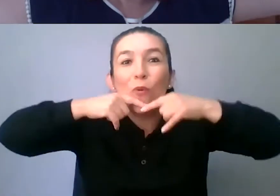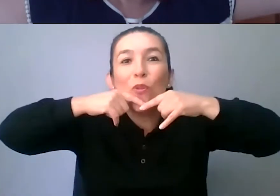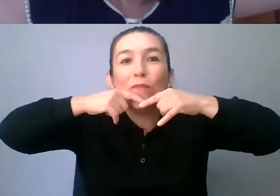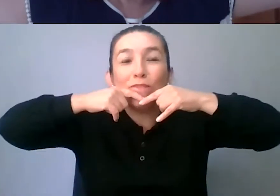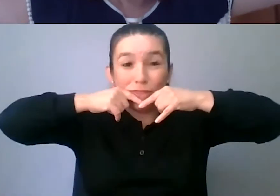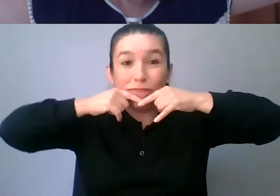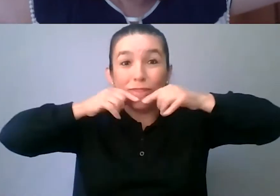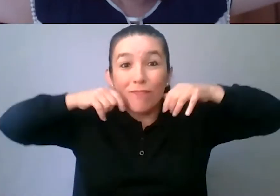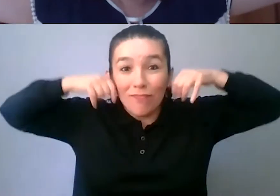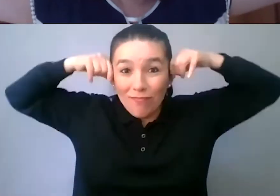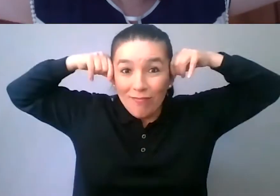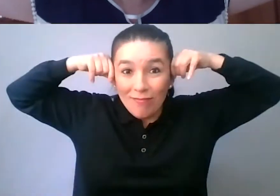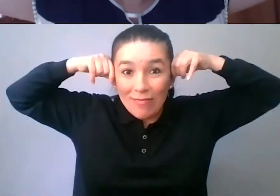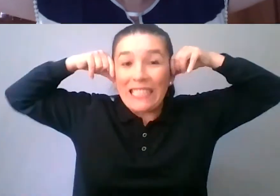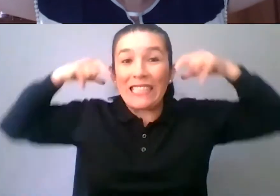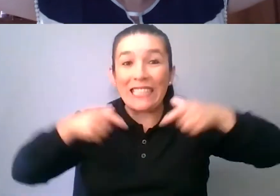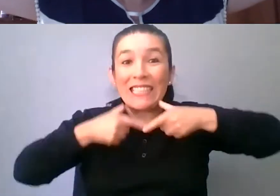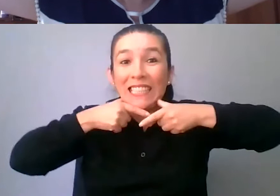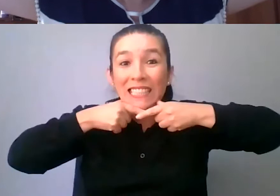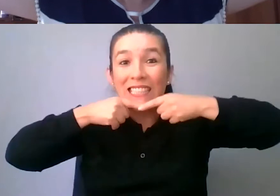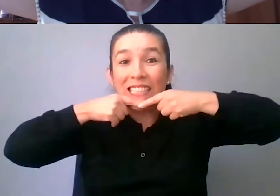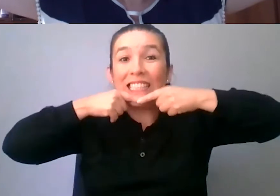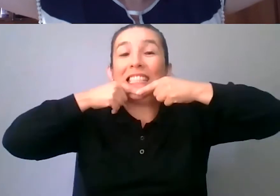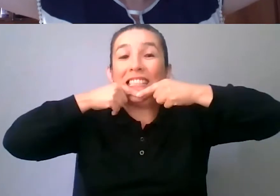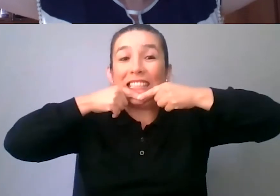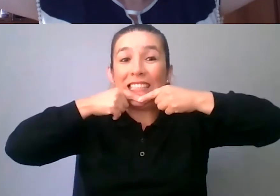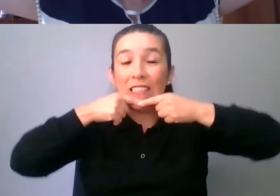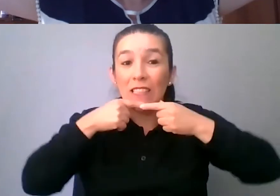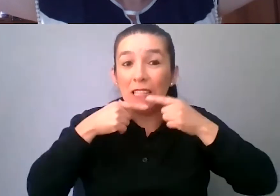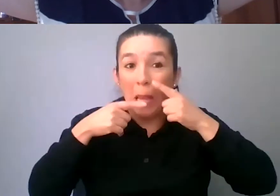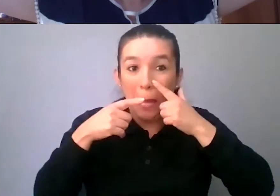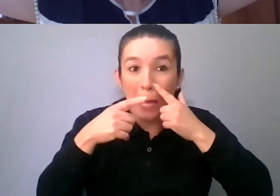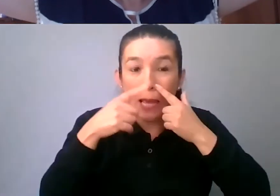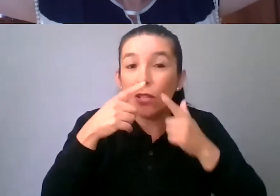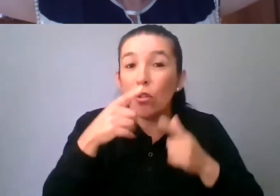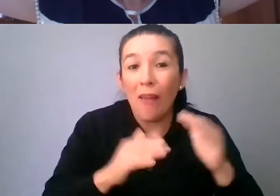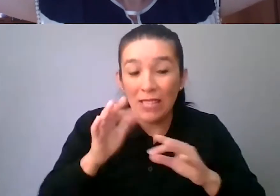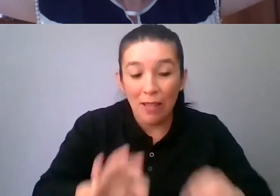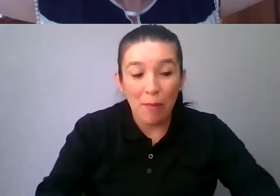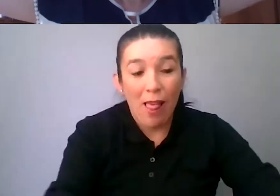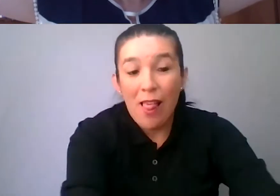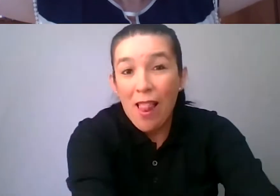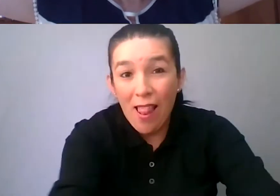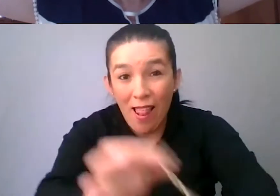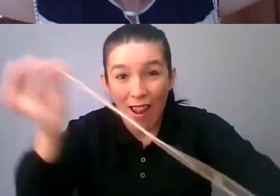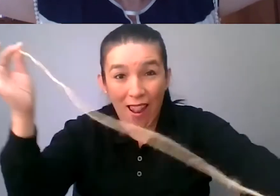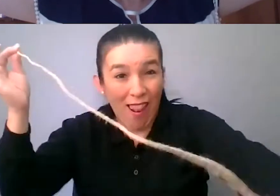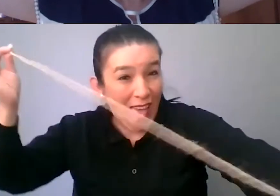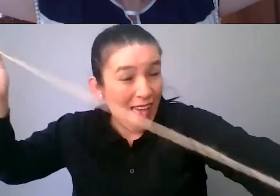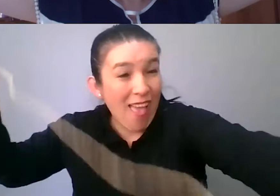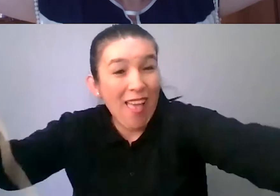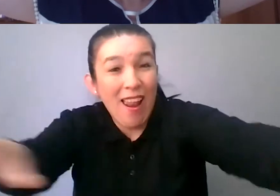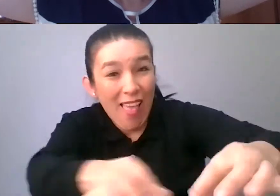Excelente. Ya, esta figura, cuando se hace con la cuerda más larga, acá arriba se amarra y